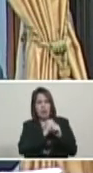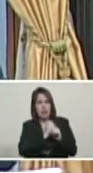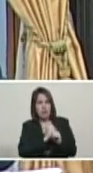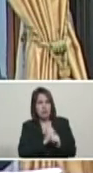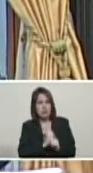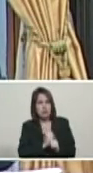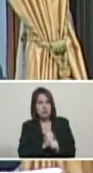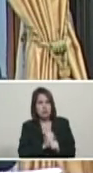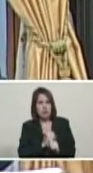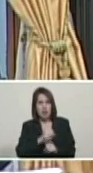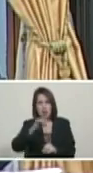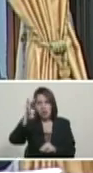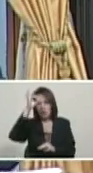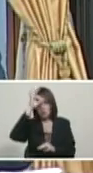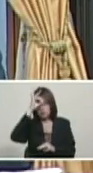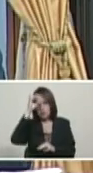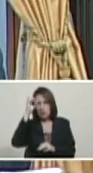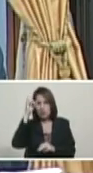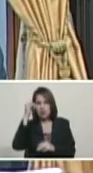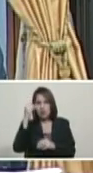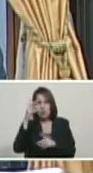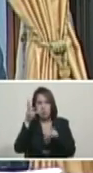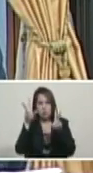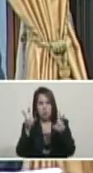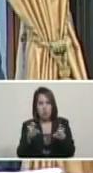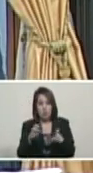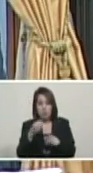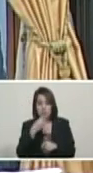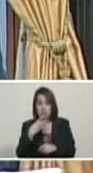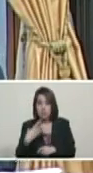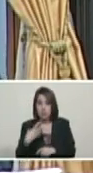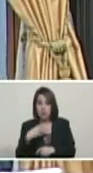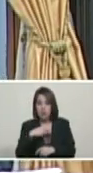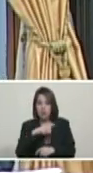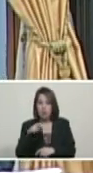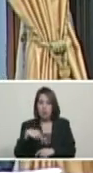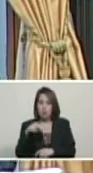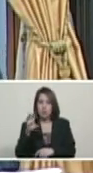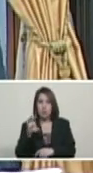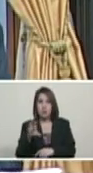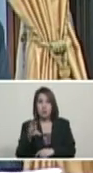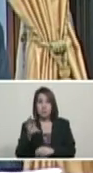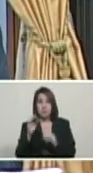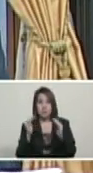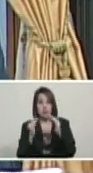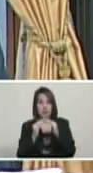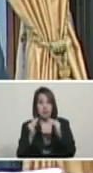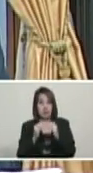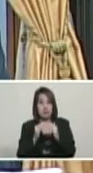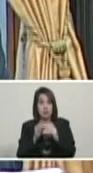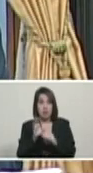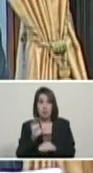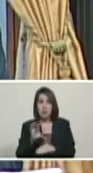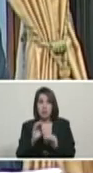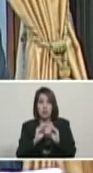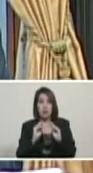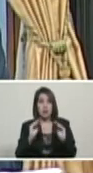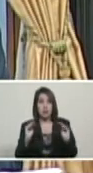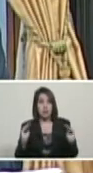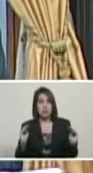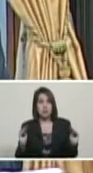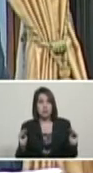inocente y renovada y bella sobre nuestro país. Así que, Hogares de la Patria, anuncio